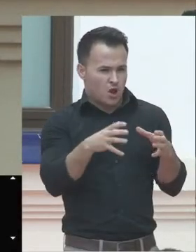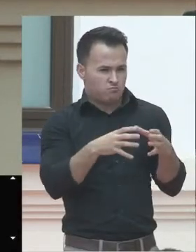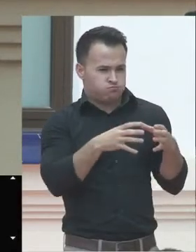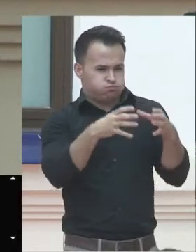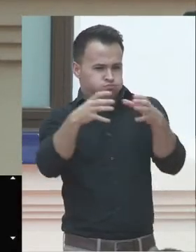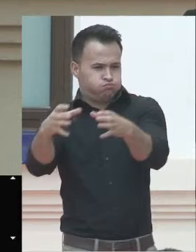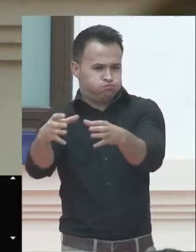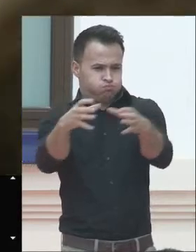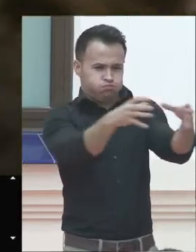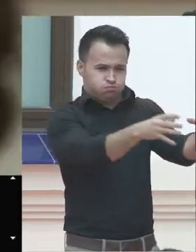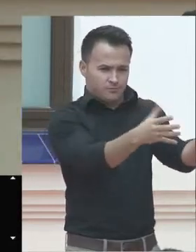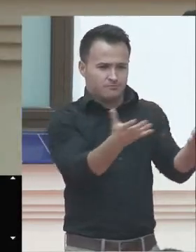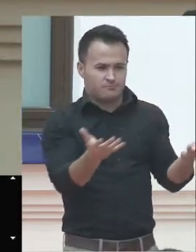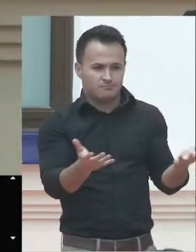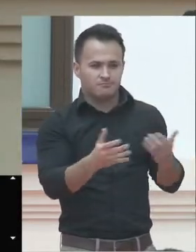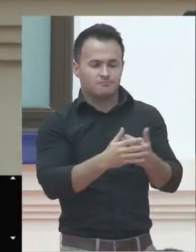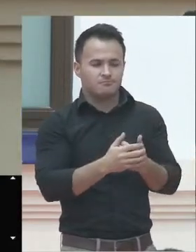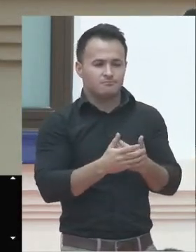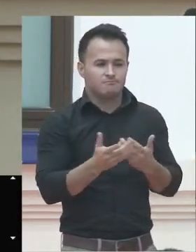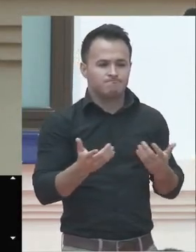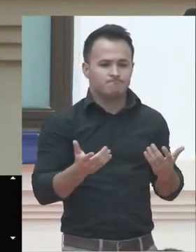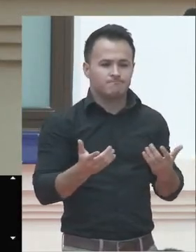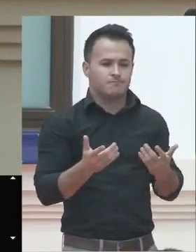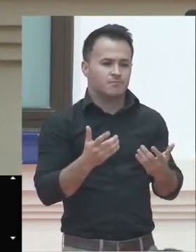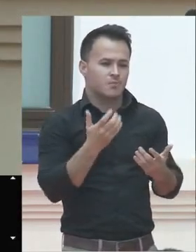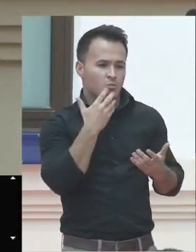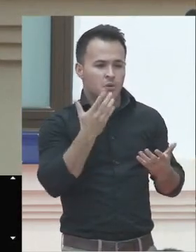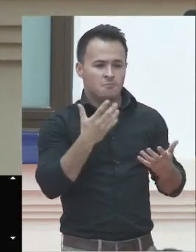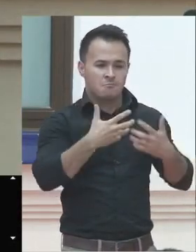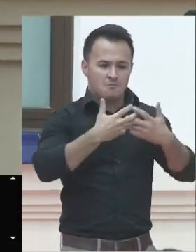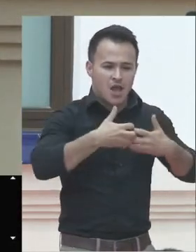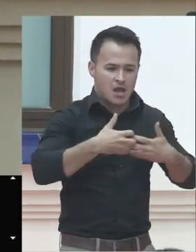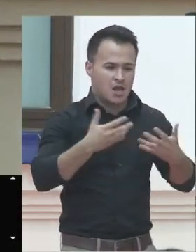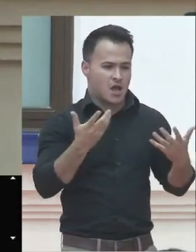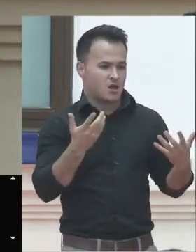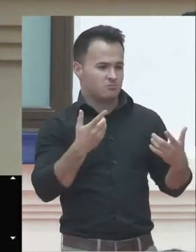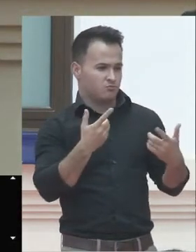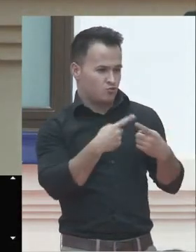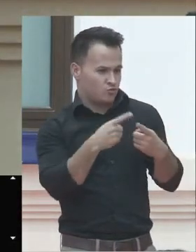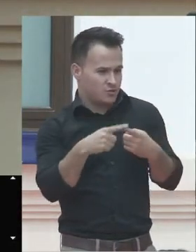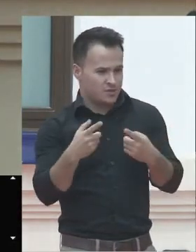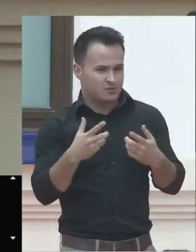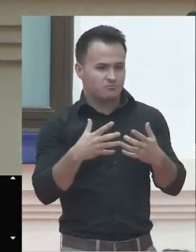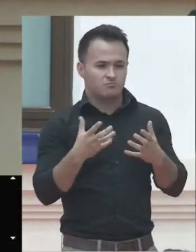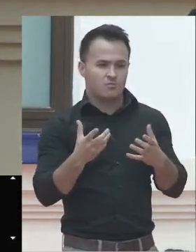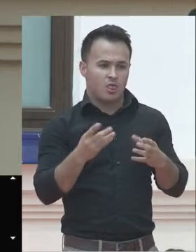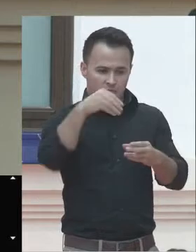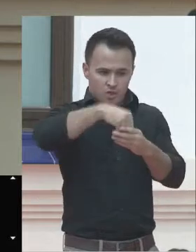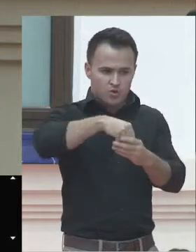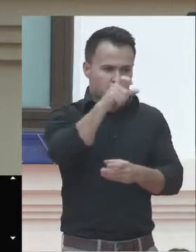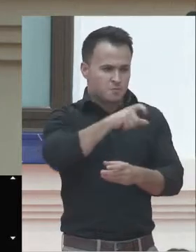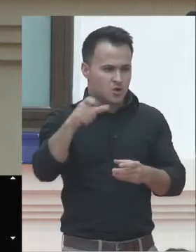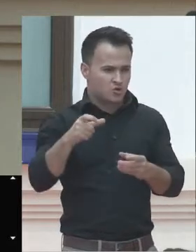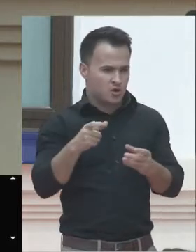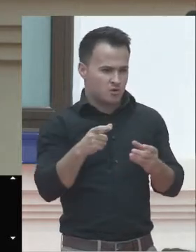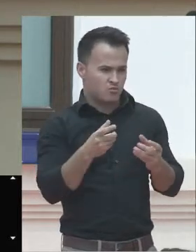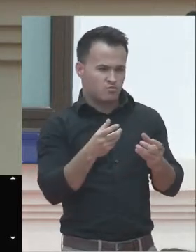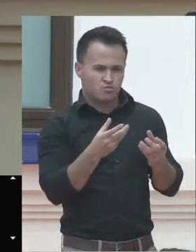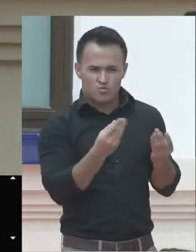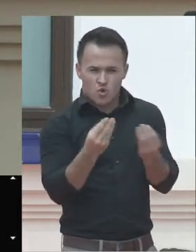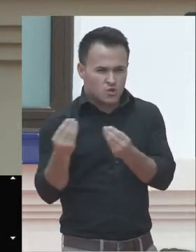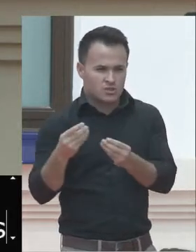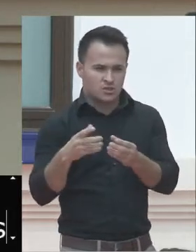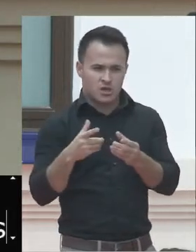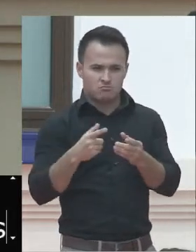masas sociales, es decir, aquellos cacharros, aquellos elementos que trasladan de un lugar a otro a miles y